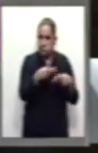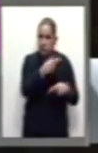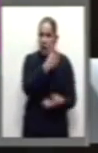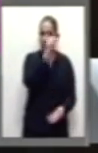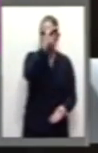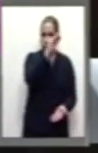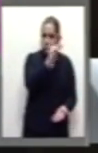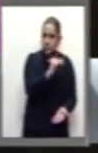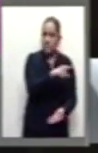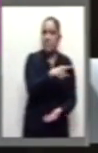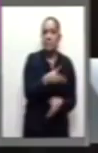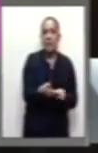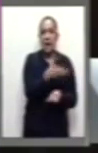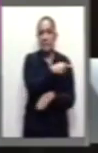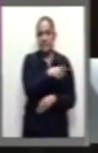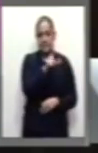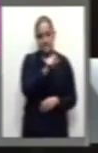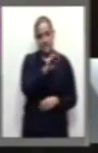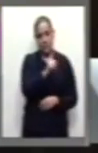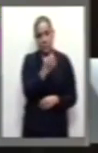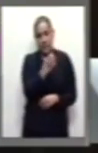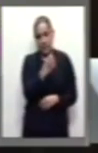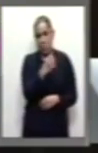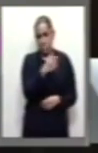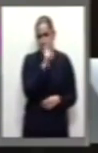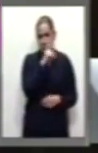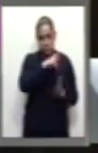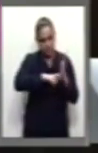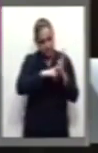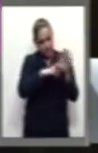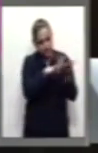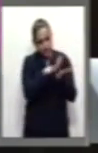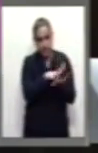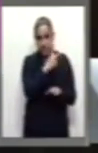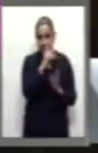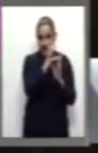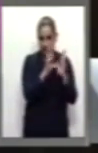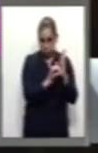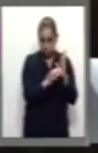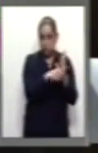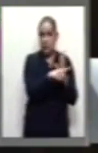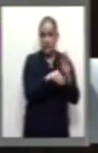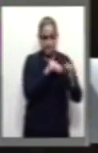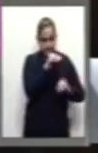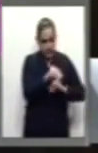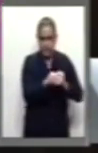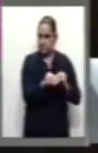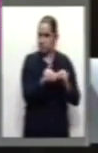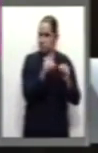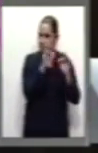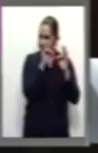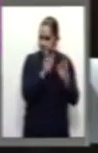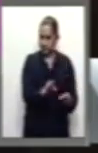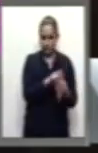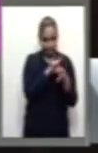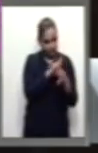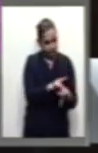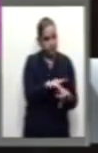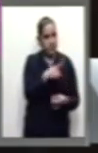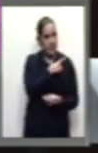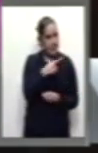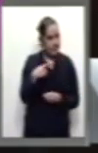la reforma constitucional del 29 de enero de este año institucionaliza el Fondo de Capitalidad y le da un